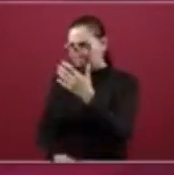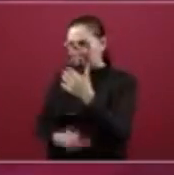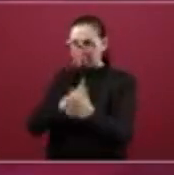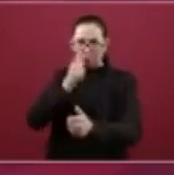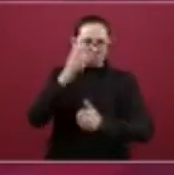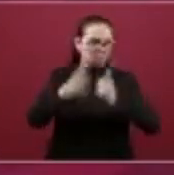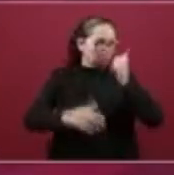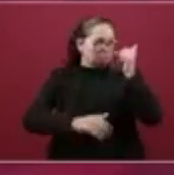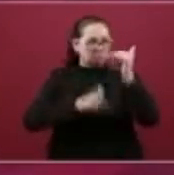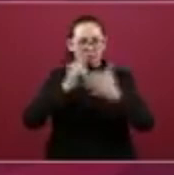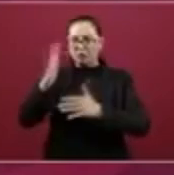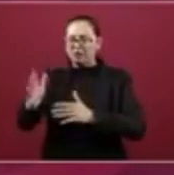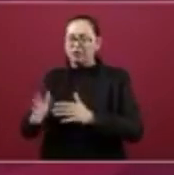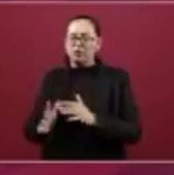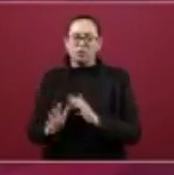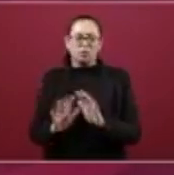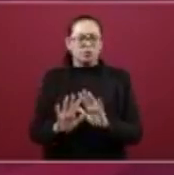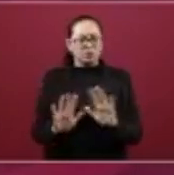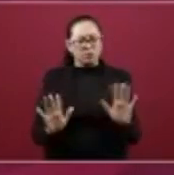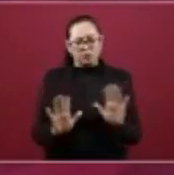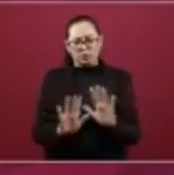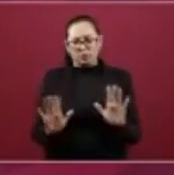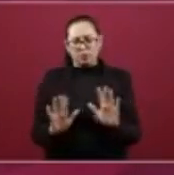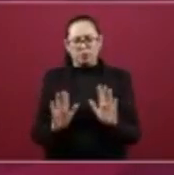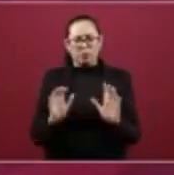que se cuide